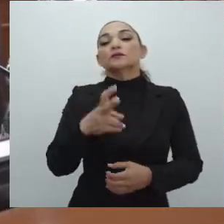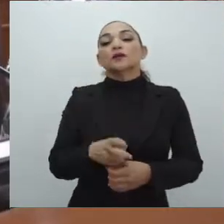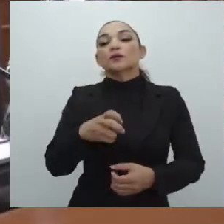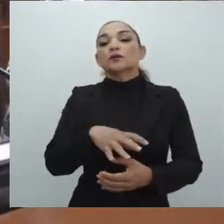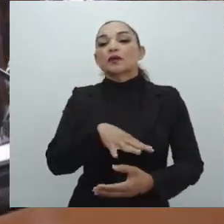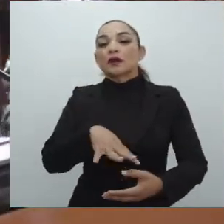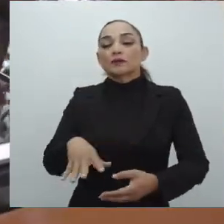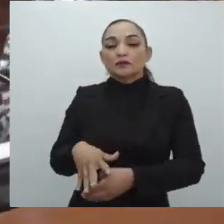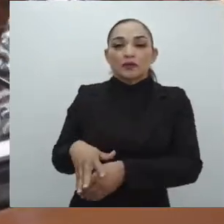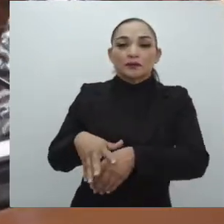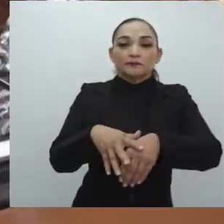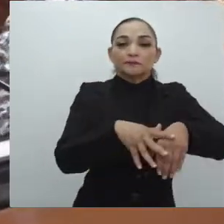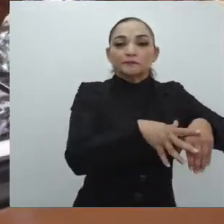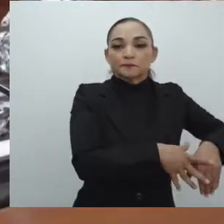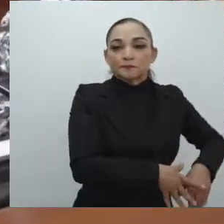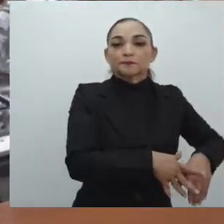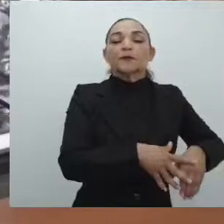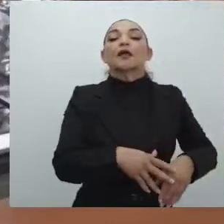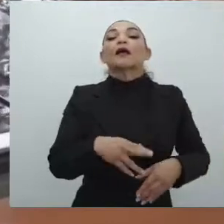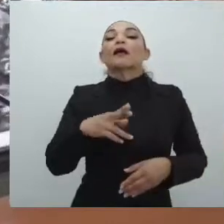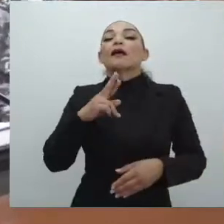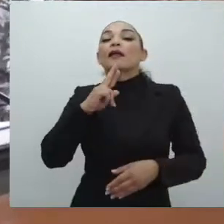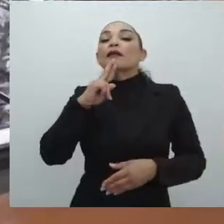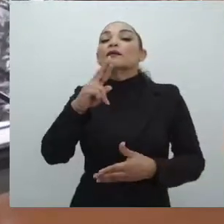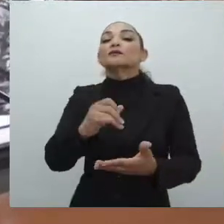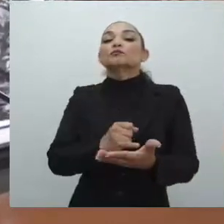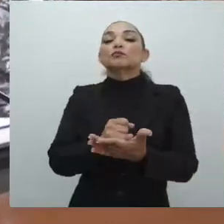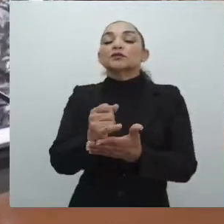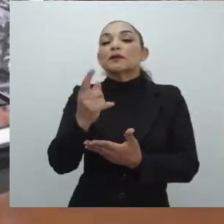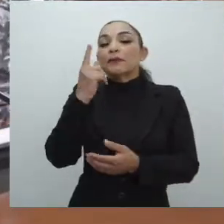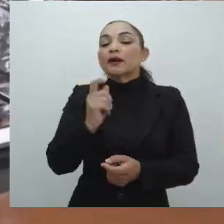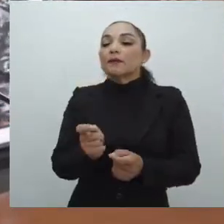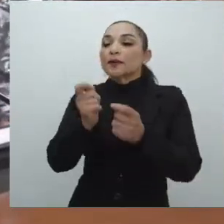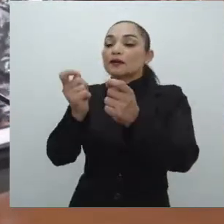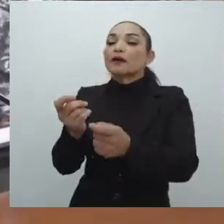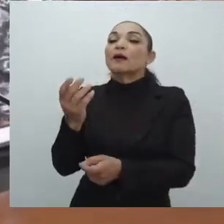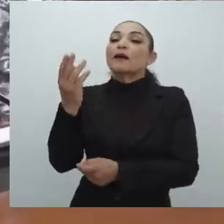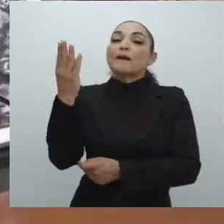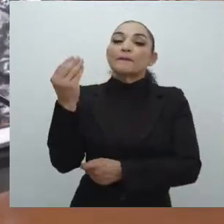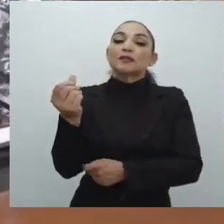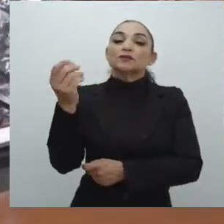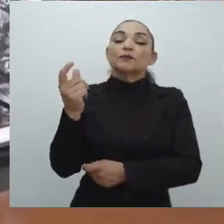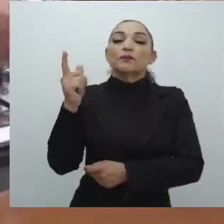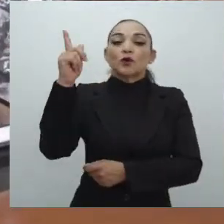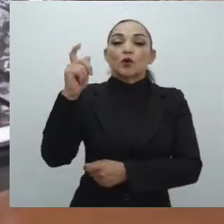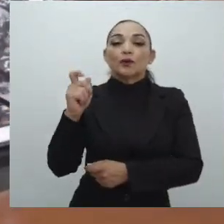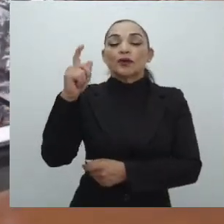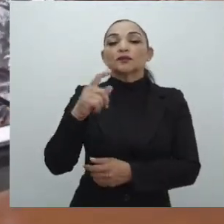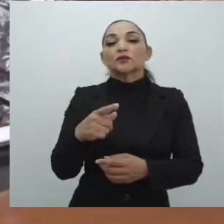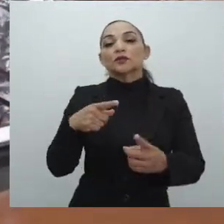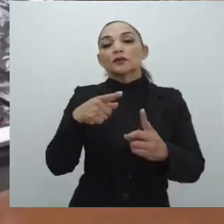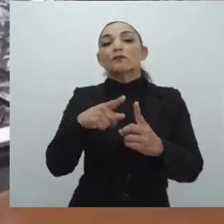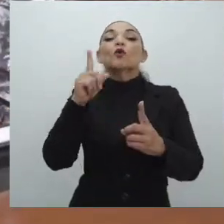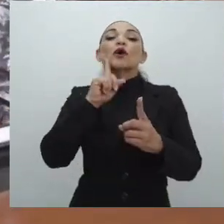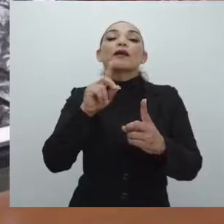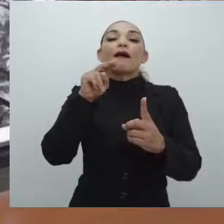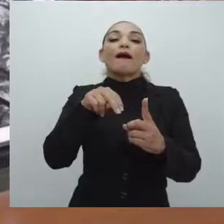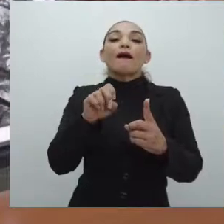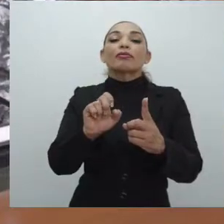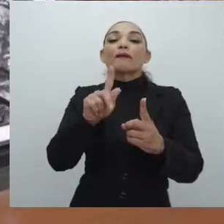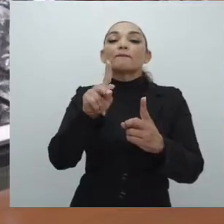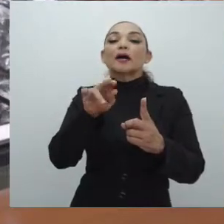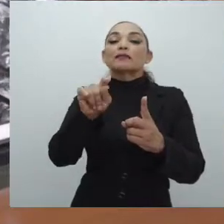la segunda lectura al dictamen que propone conceder pensión por jubilación a Ana Patricia